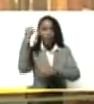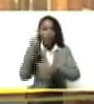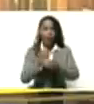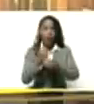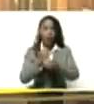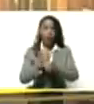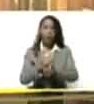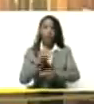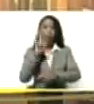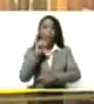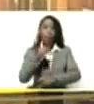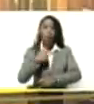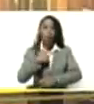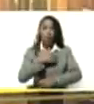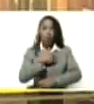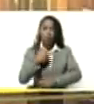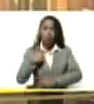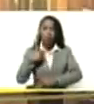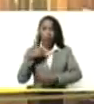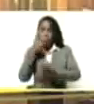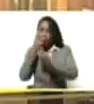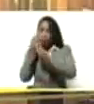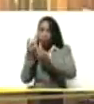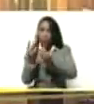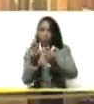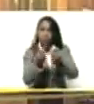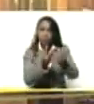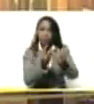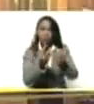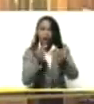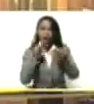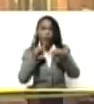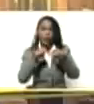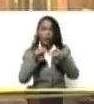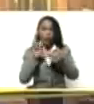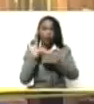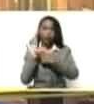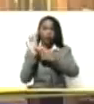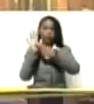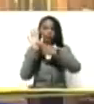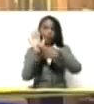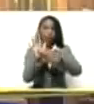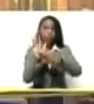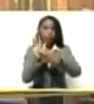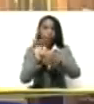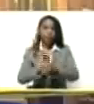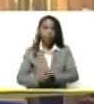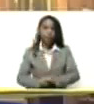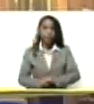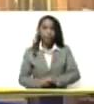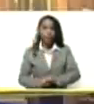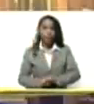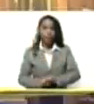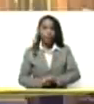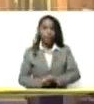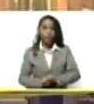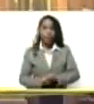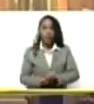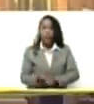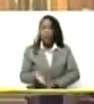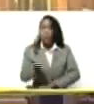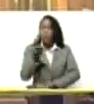123 nosotros ganamos 212 alcaldías pero es el momento que más